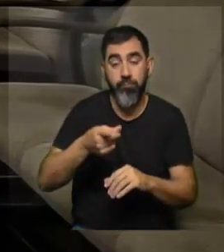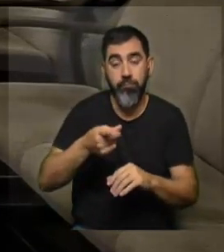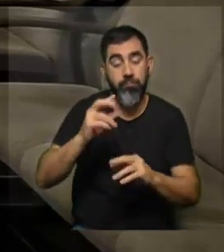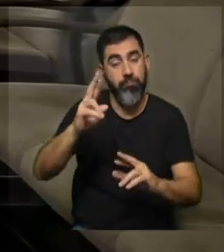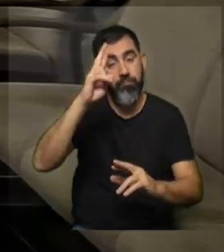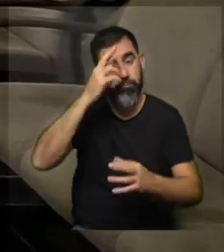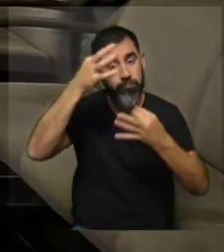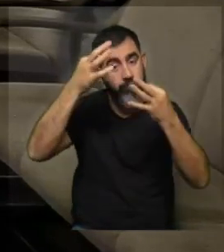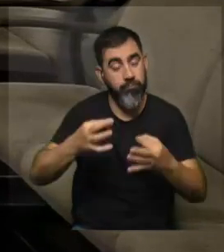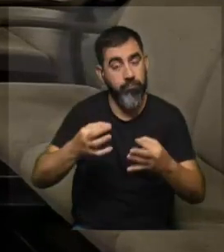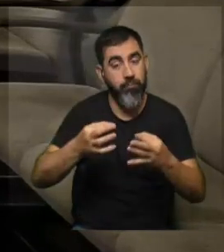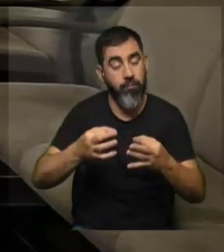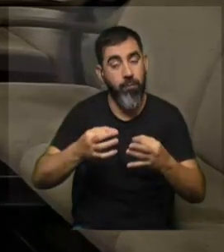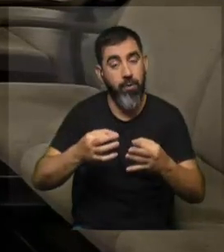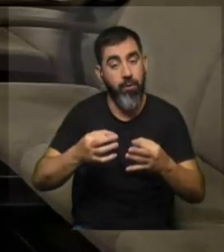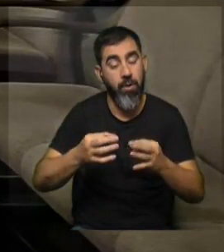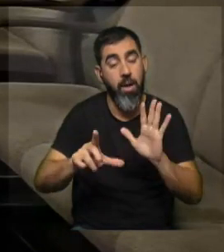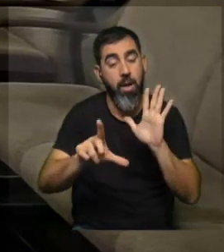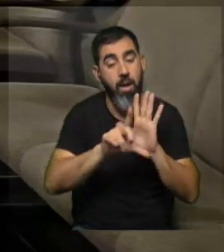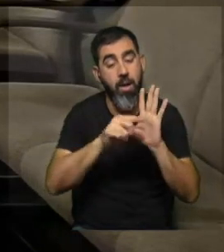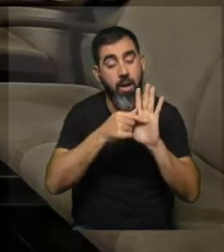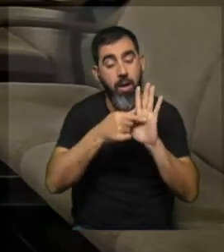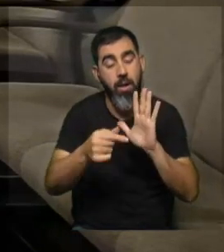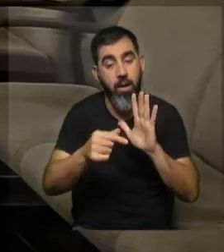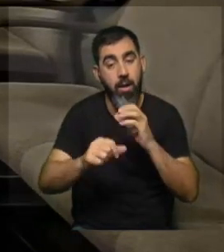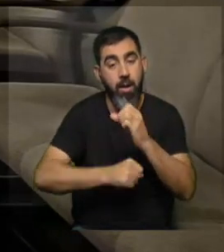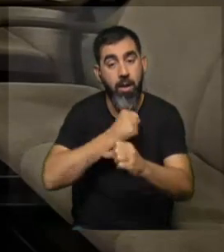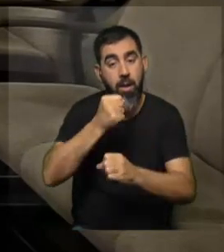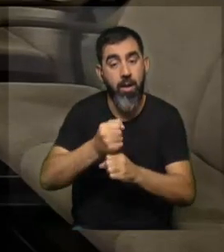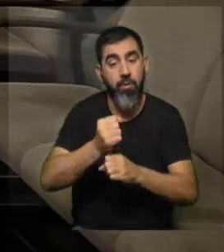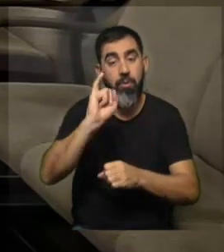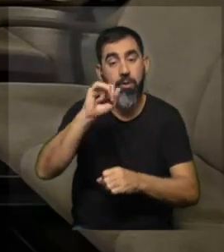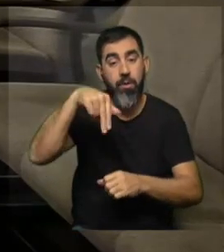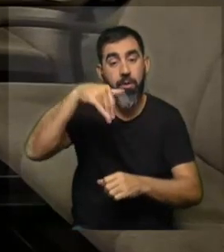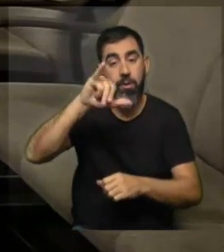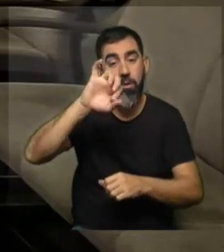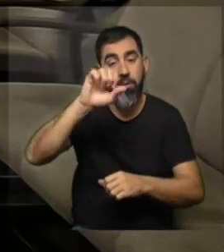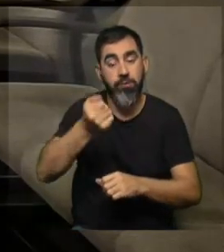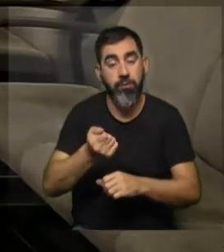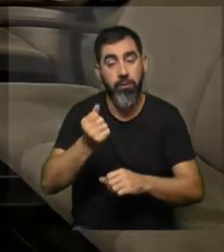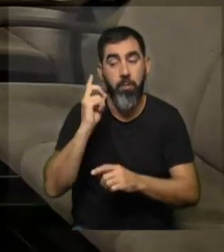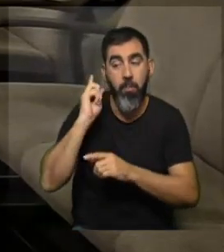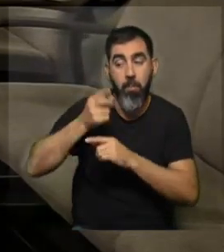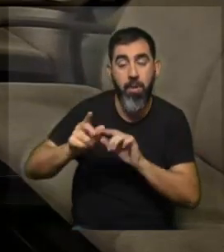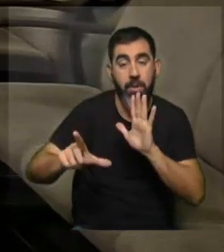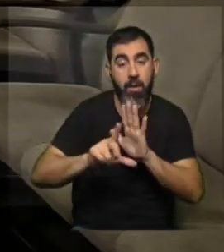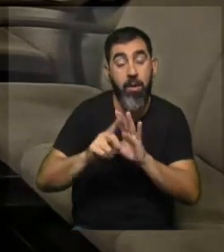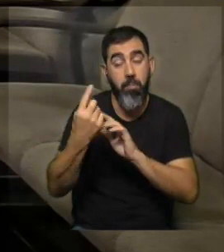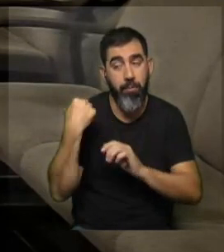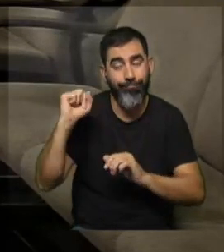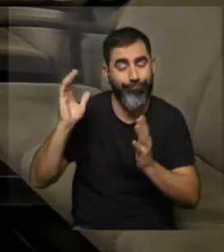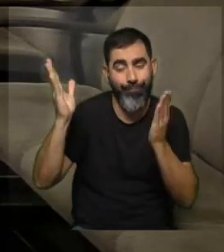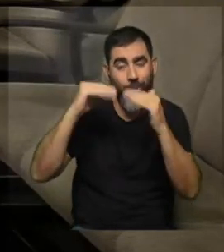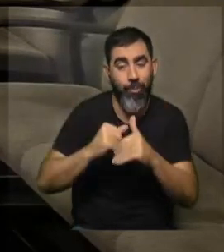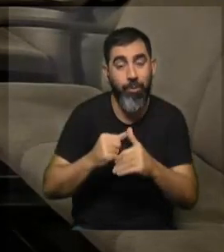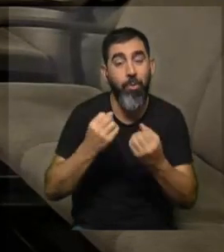cumplimiento a las funciones que por ley desde hace años el inicio debe cumplir y está digamos omiso en hacer